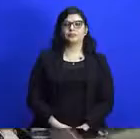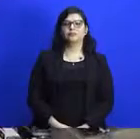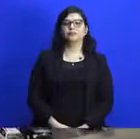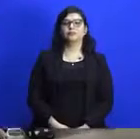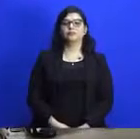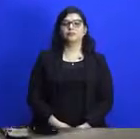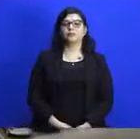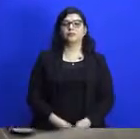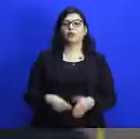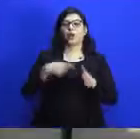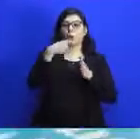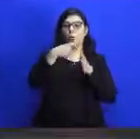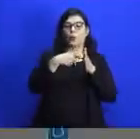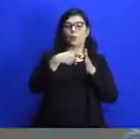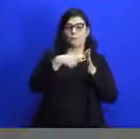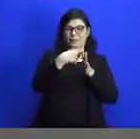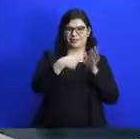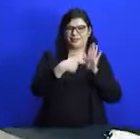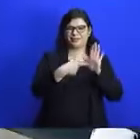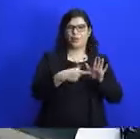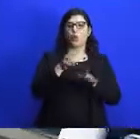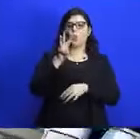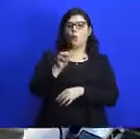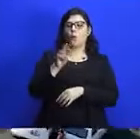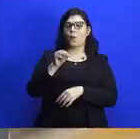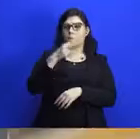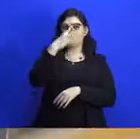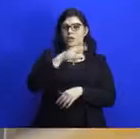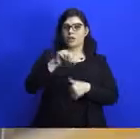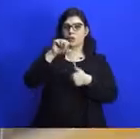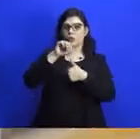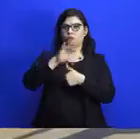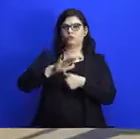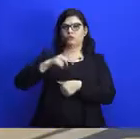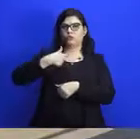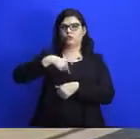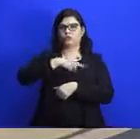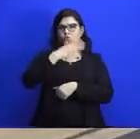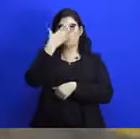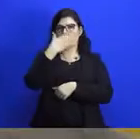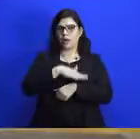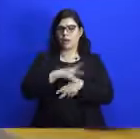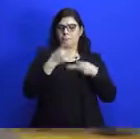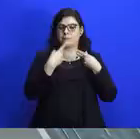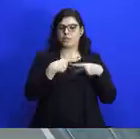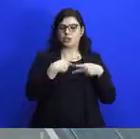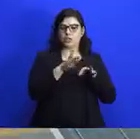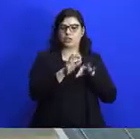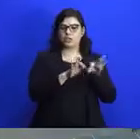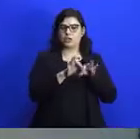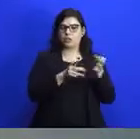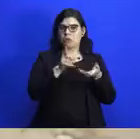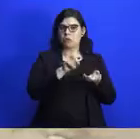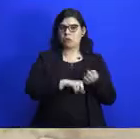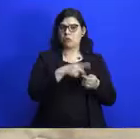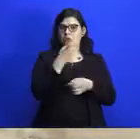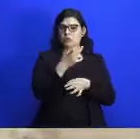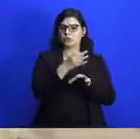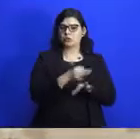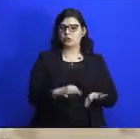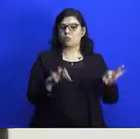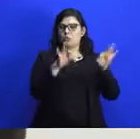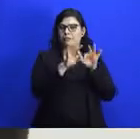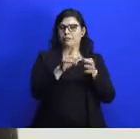En Walmart de México y Centroamérica reconocemos la importancia de nuestra cadena de suministro como una pieza medular de